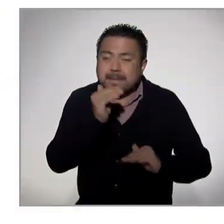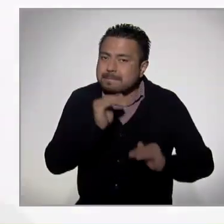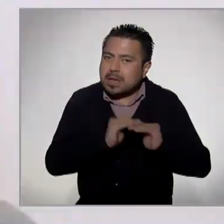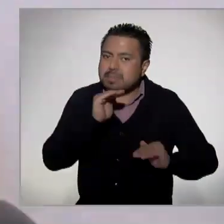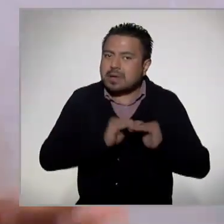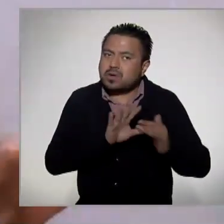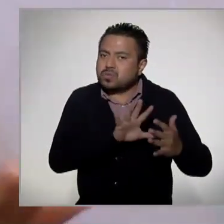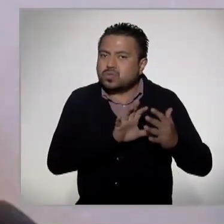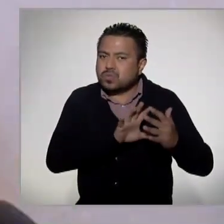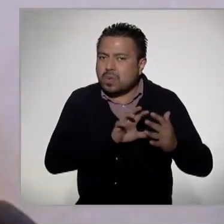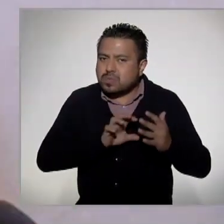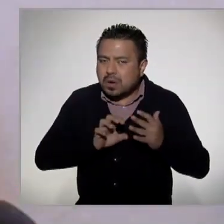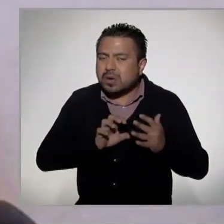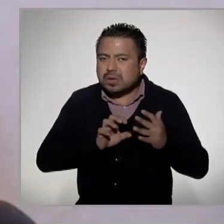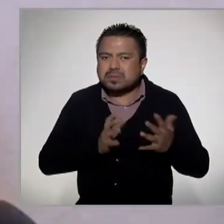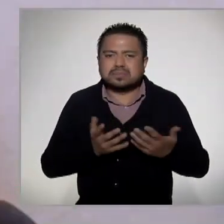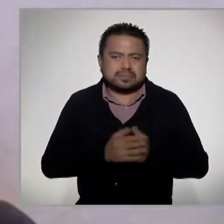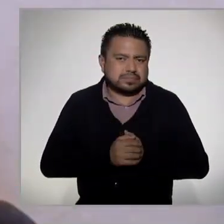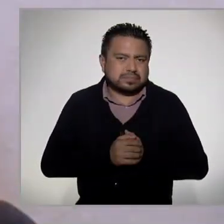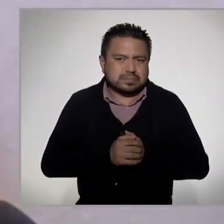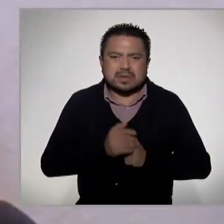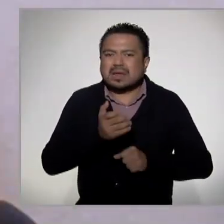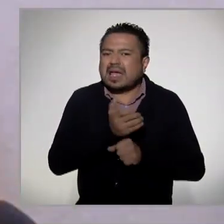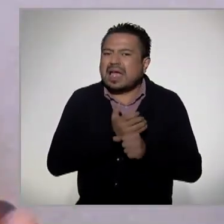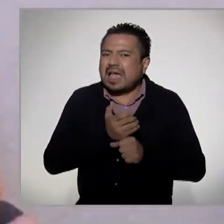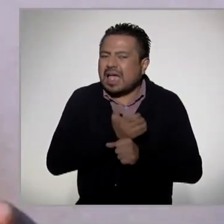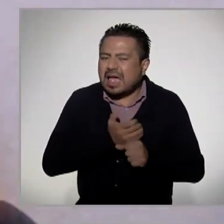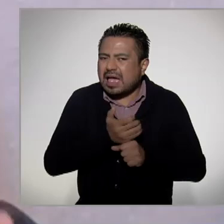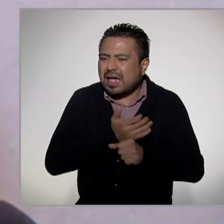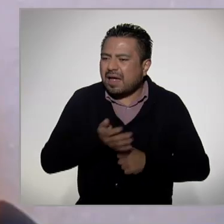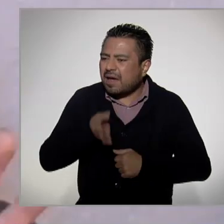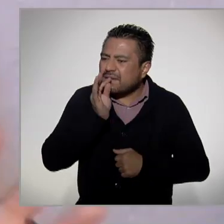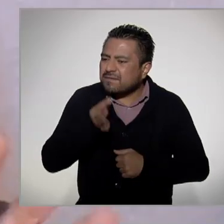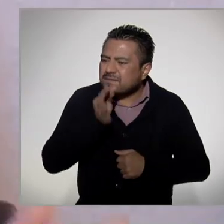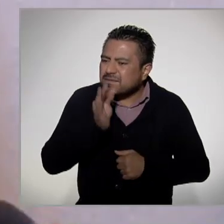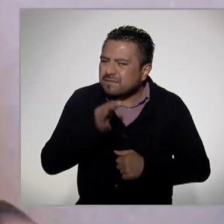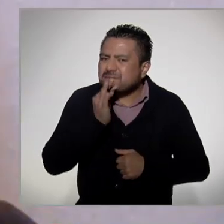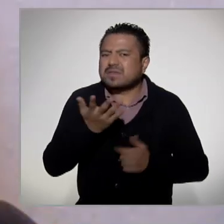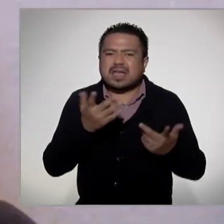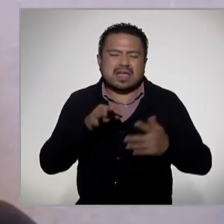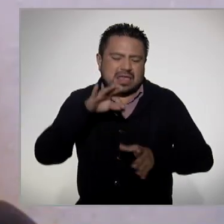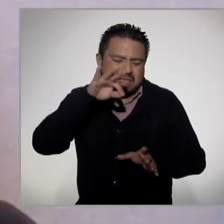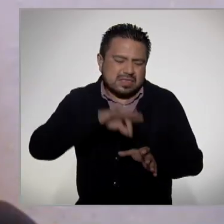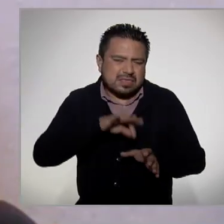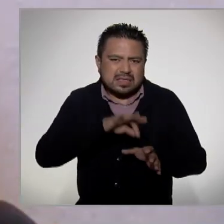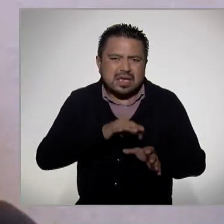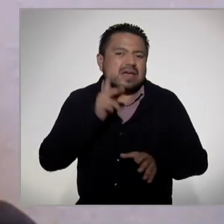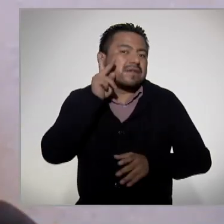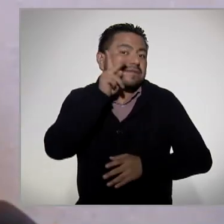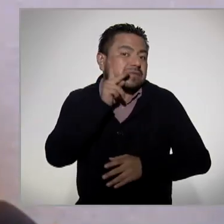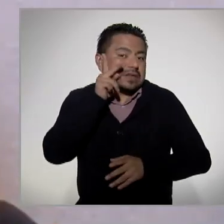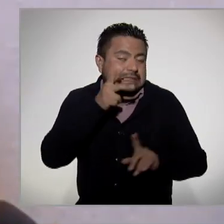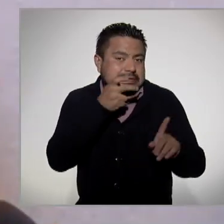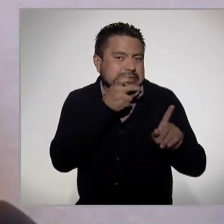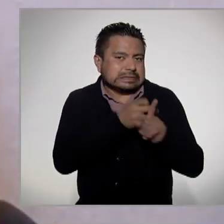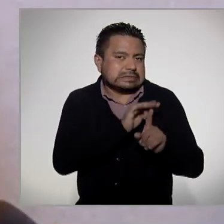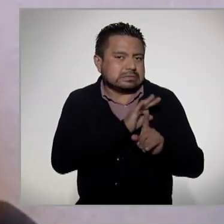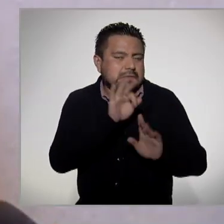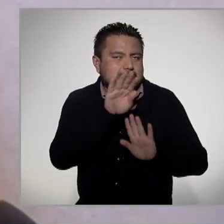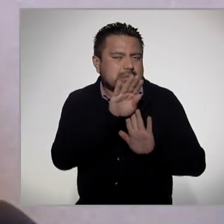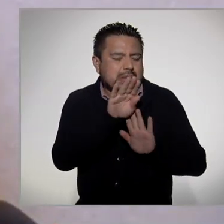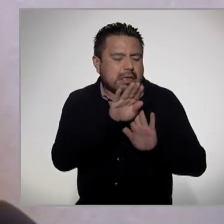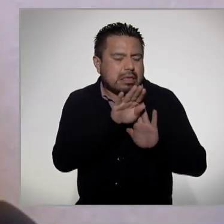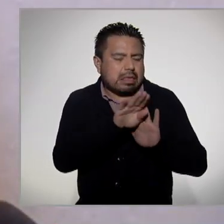absorción en contraparte la cafeína algunos componentes del té y el alcohol pueden reducir